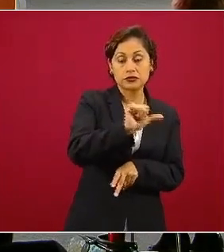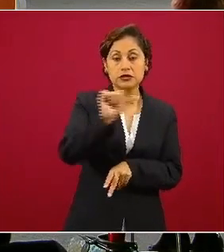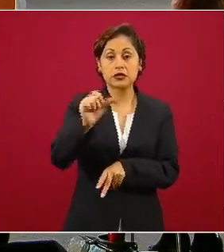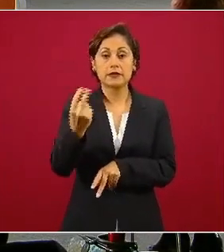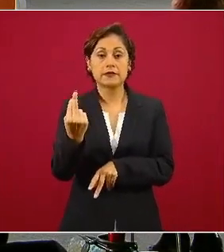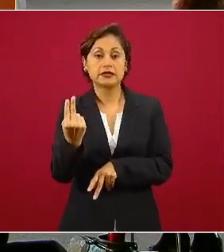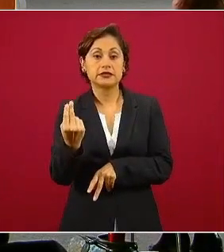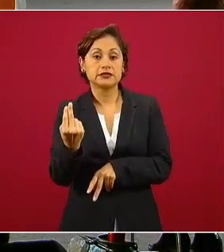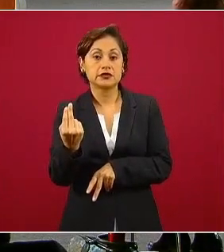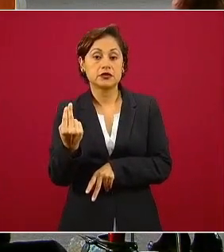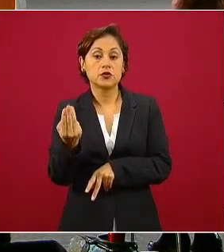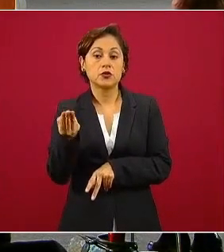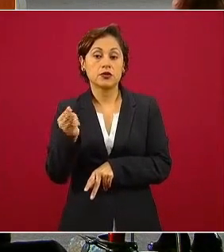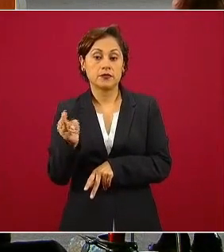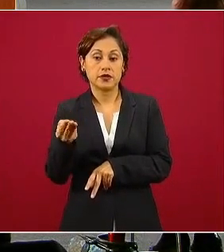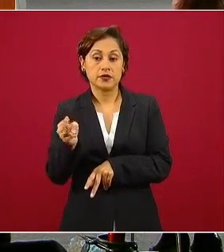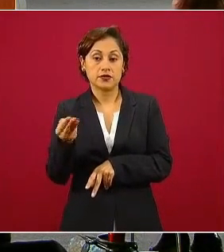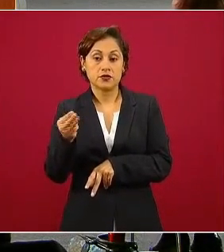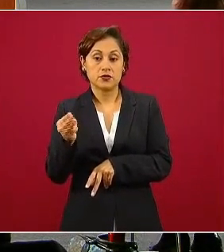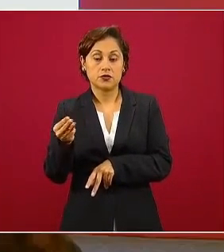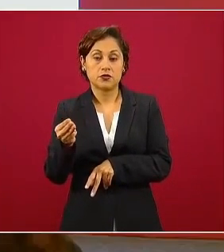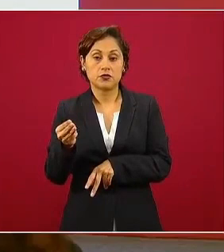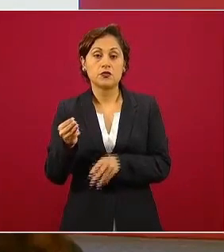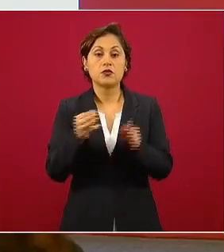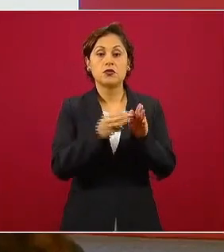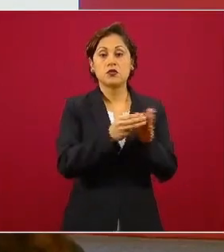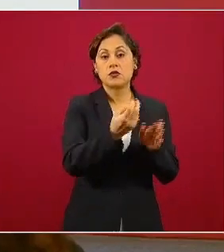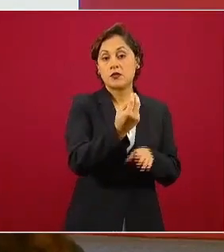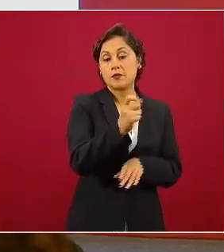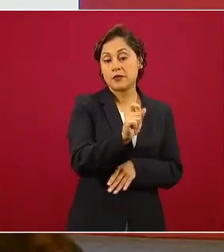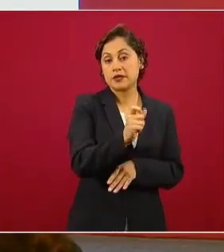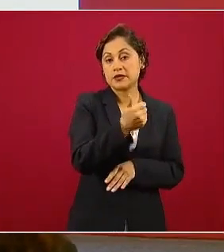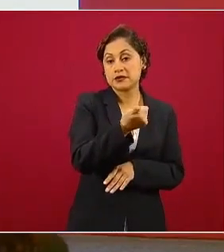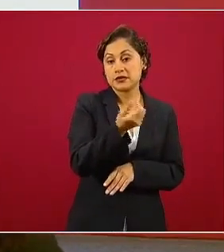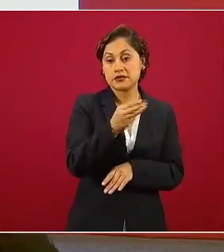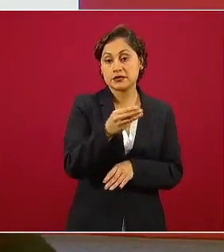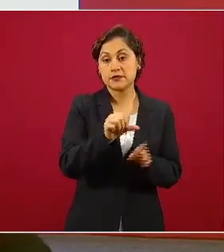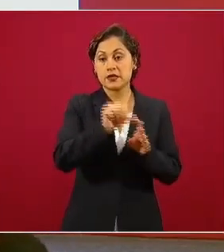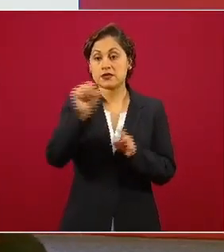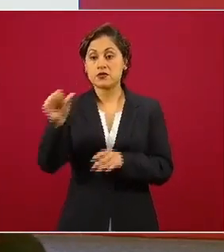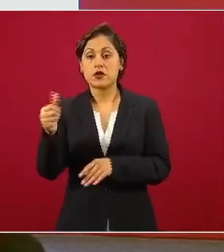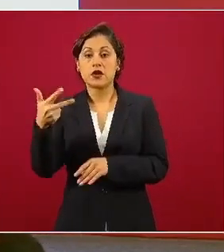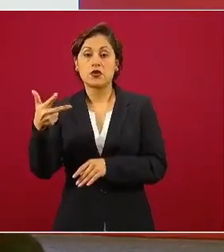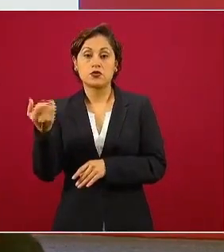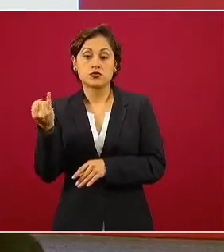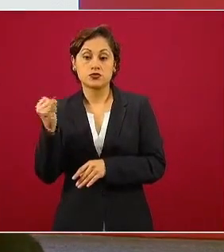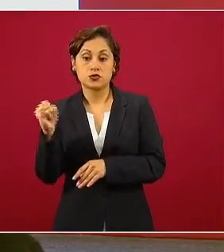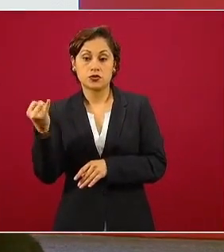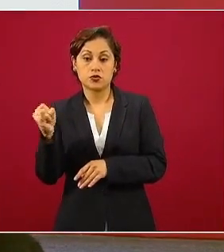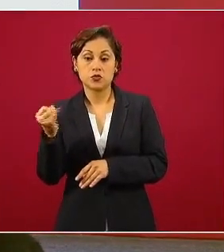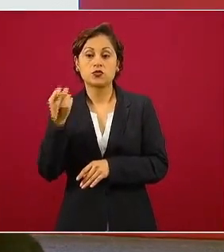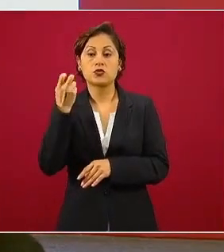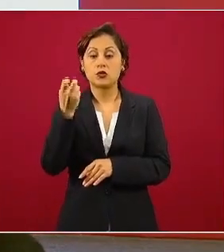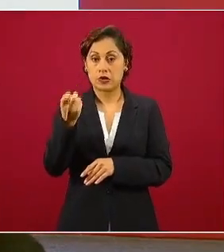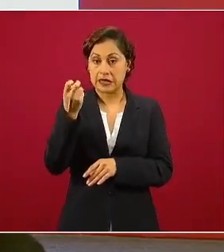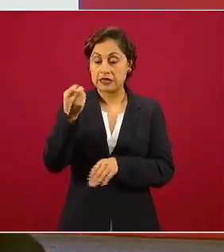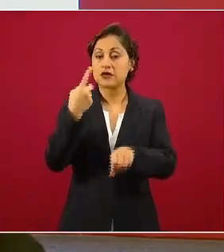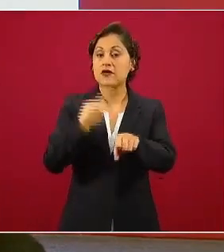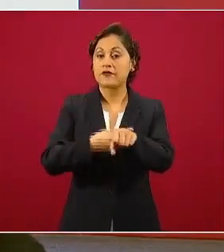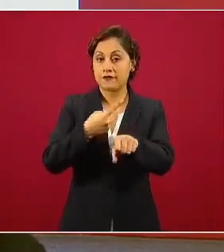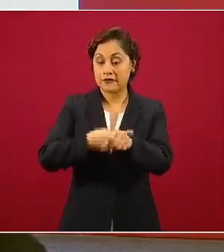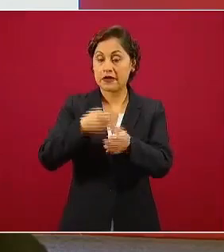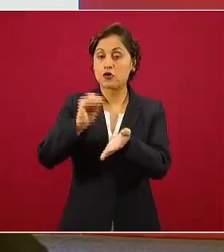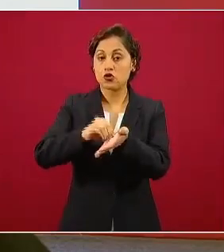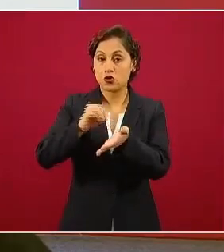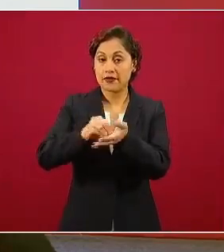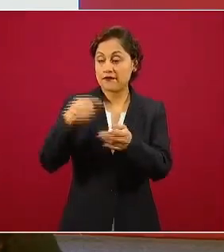mayo y del 26 de mayo al 8 de junio. Estos son